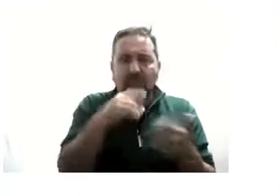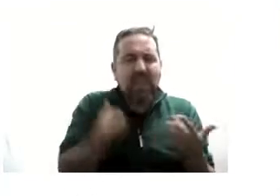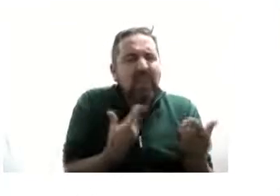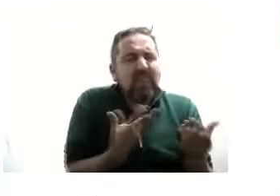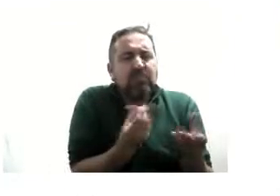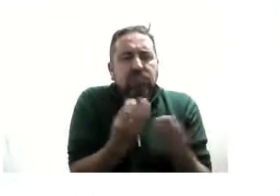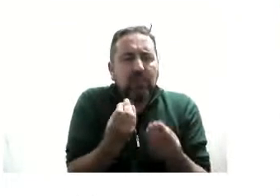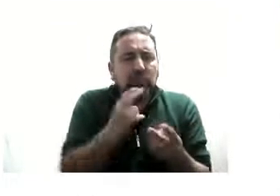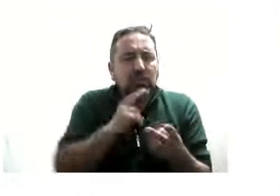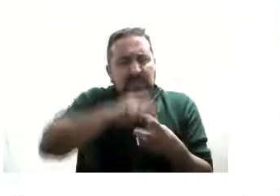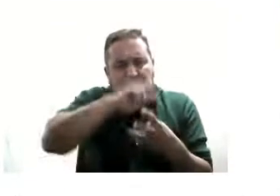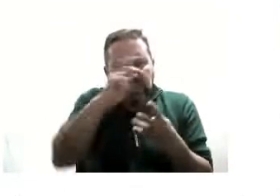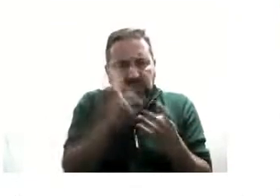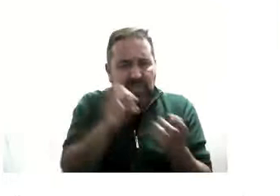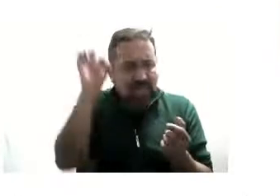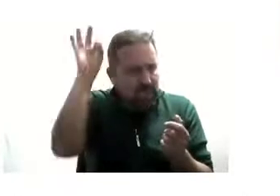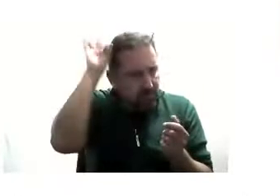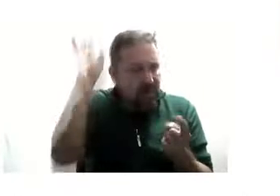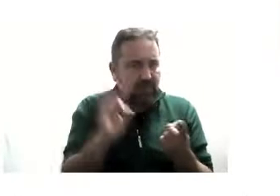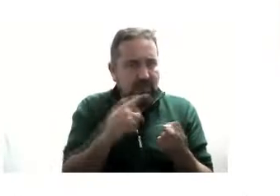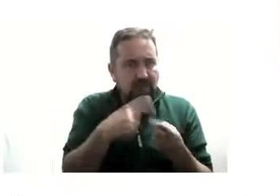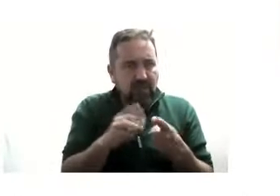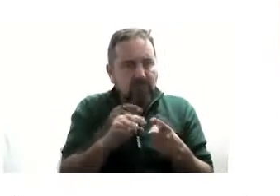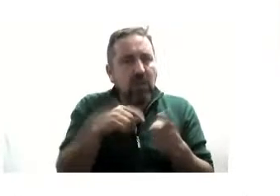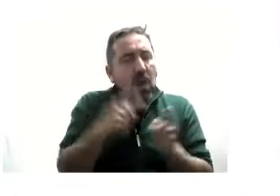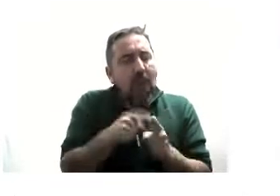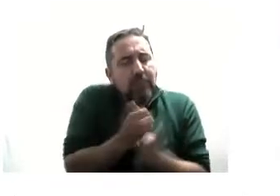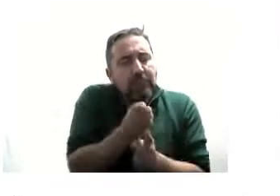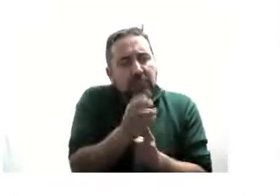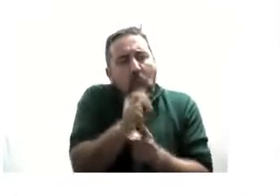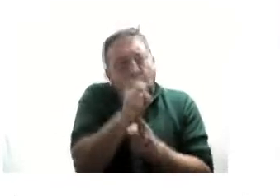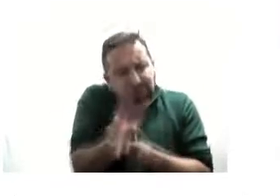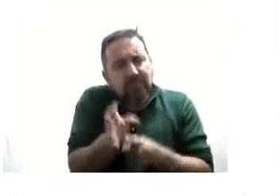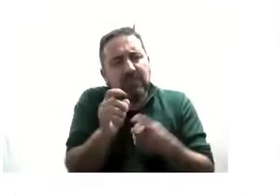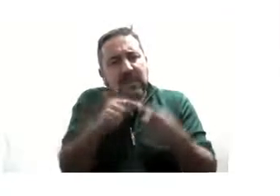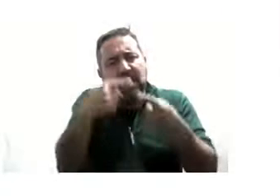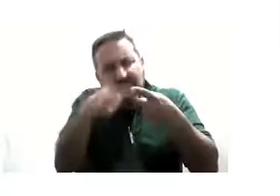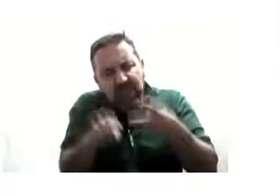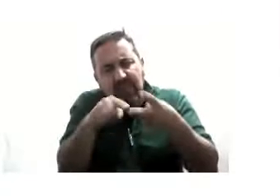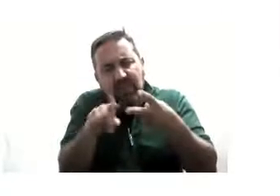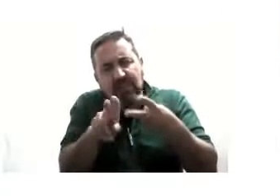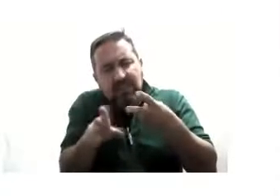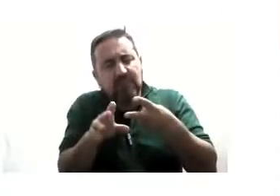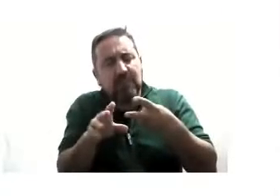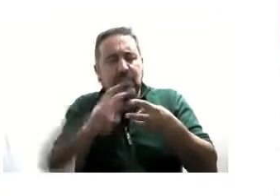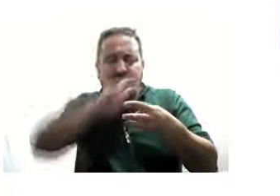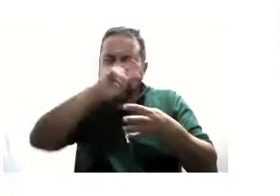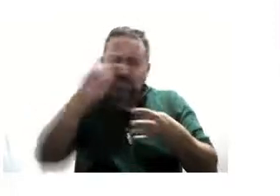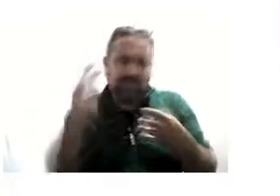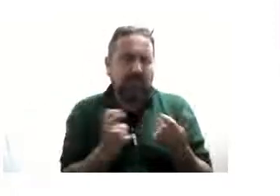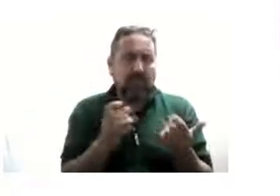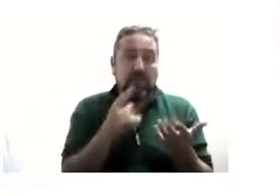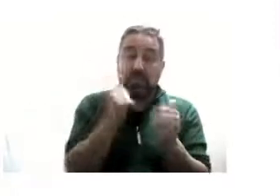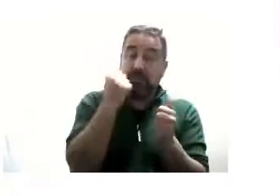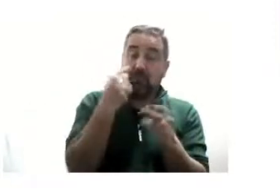de implantes con distintas divisiones que se subdividen, que realmente esto, digamos, supone 2 cosas. La